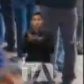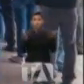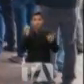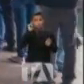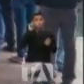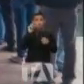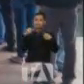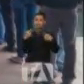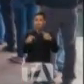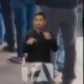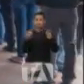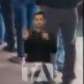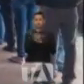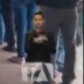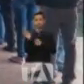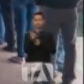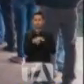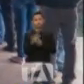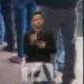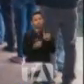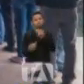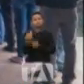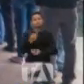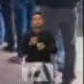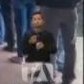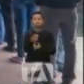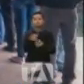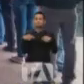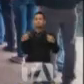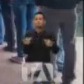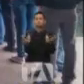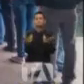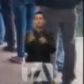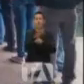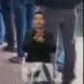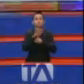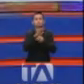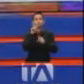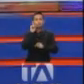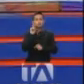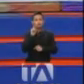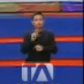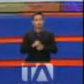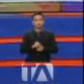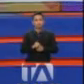diario toman el transporte público, para que nos cuenten cuán frecuente es el acoso.